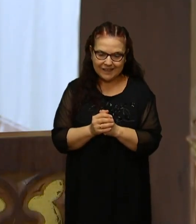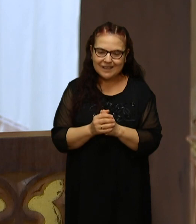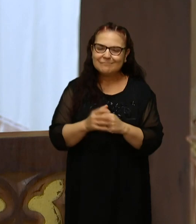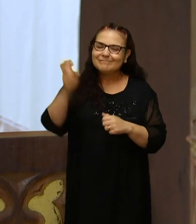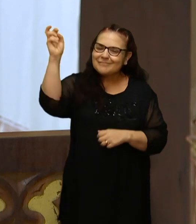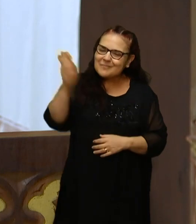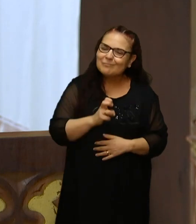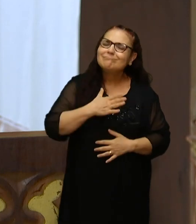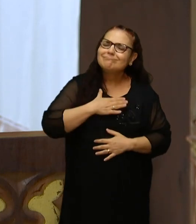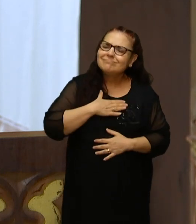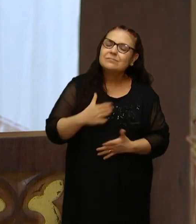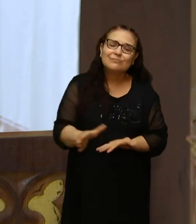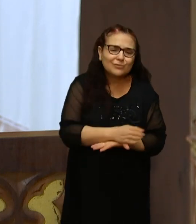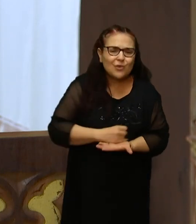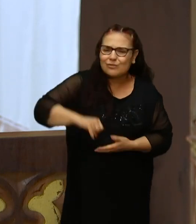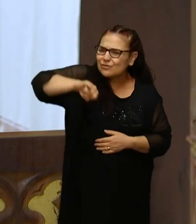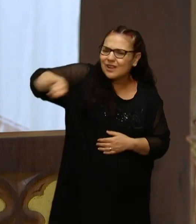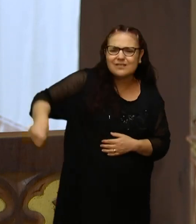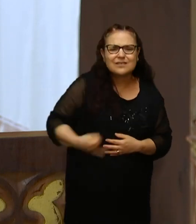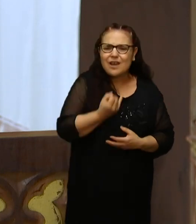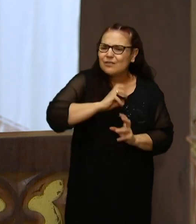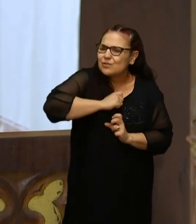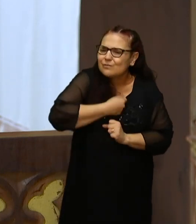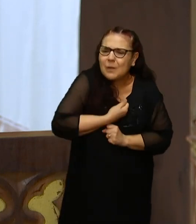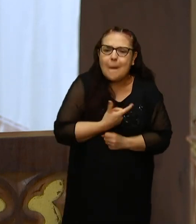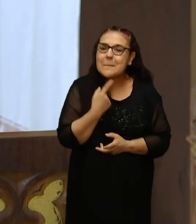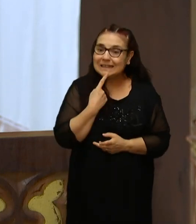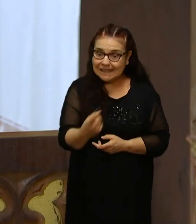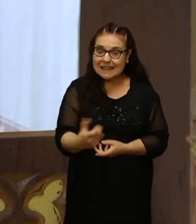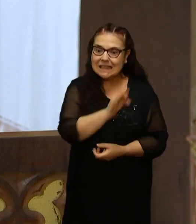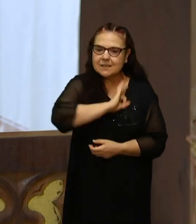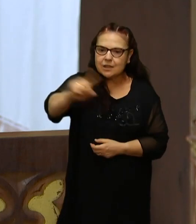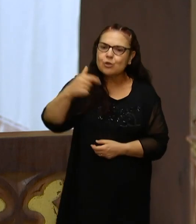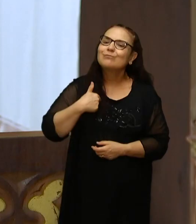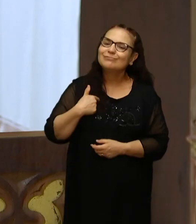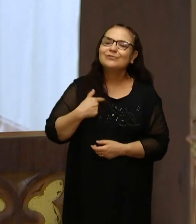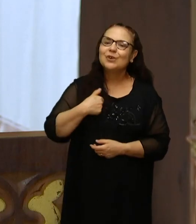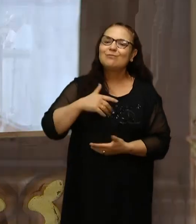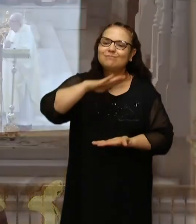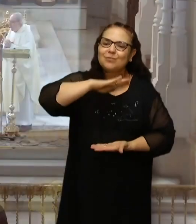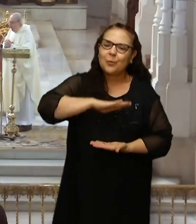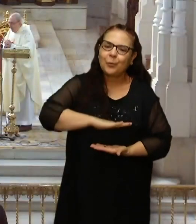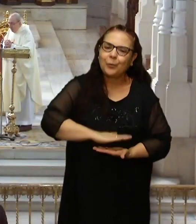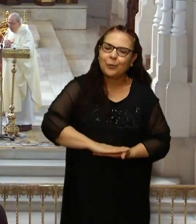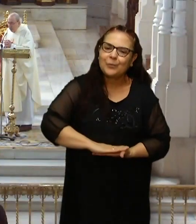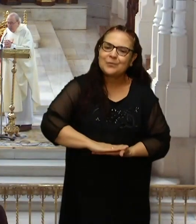Venid a mí todos los que estáis cansados y agobiados, dice el Señor, y yo os aliviaré.